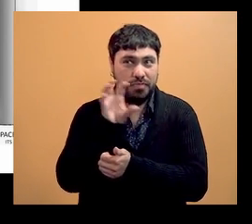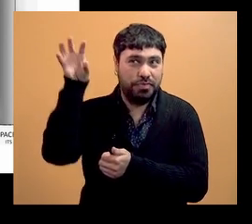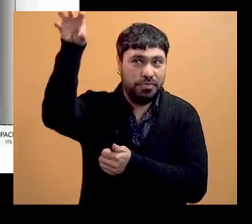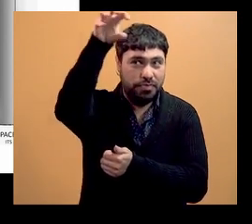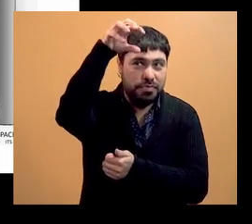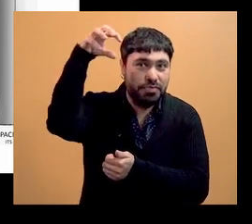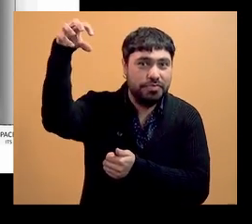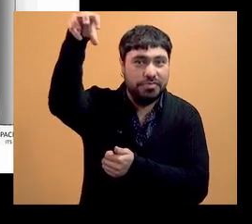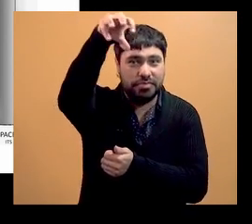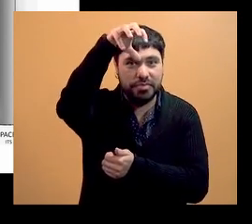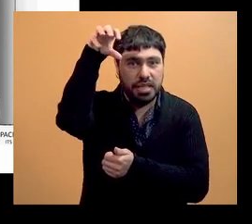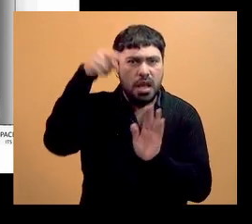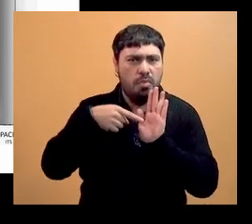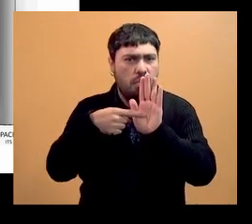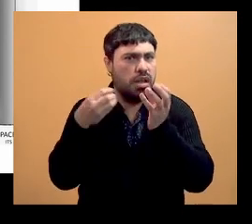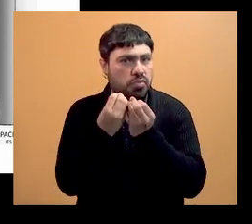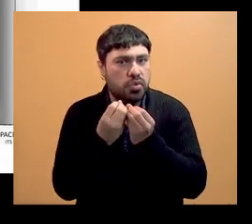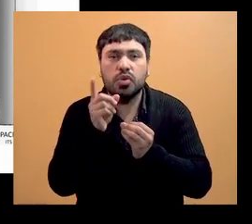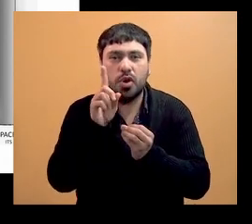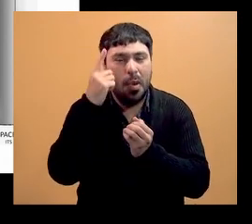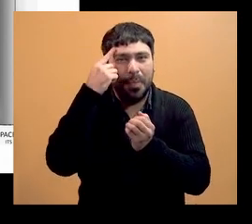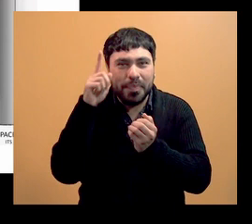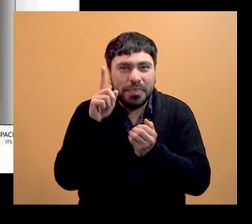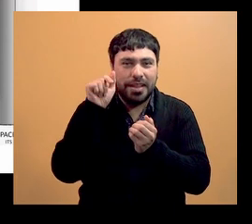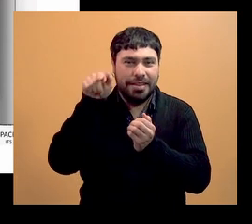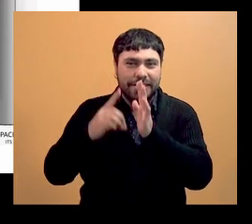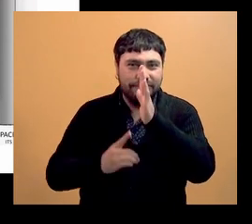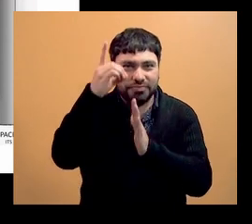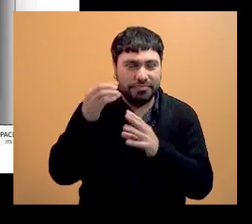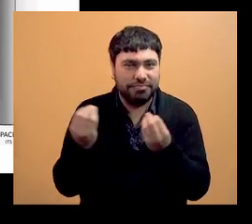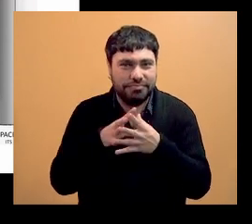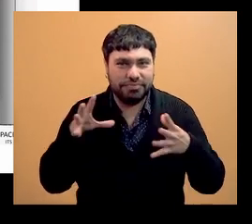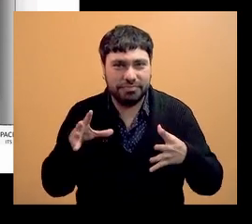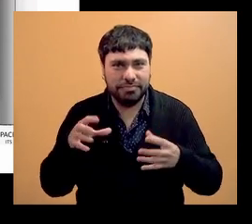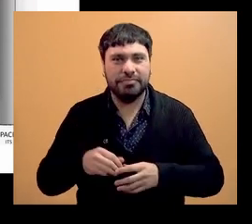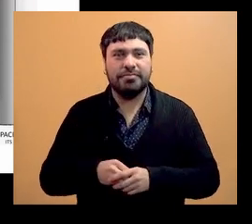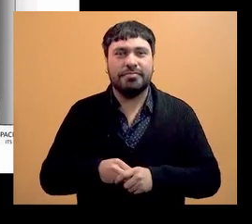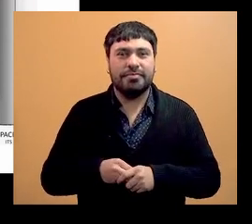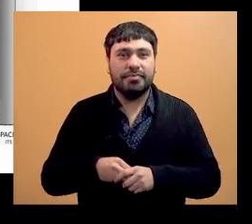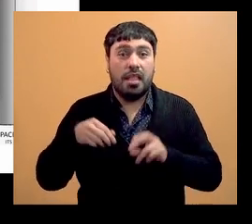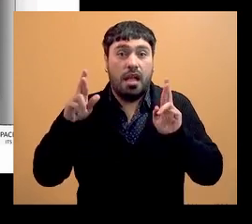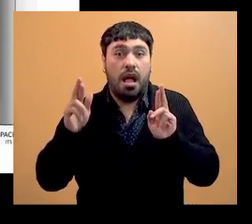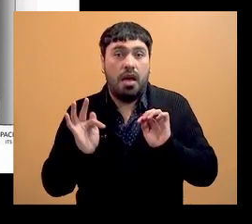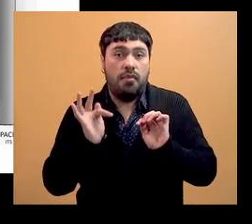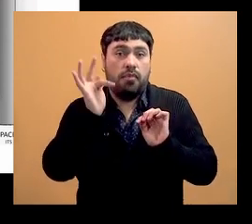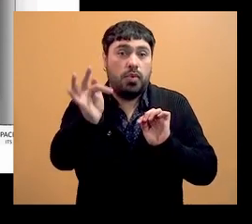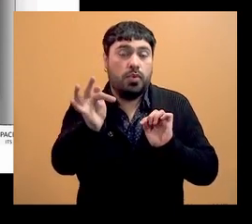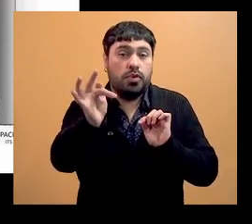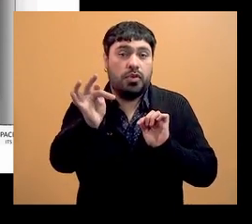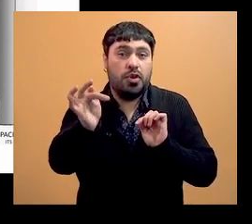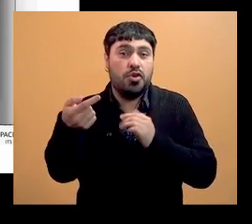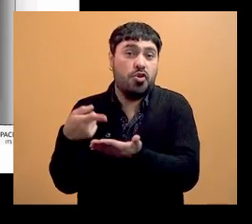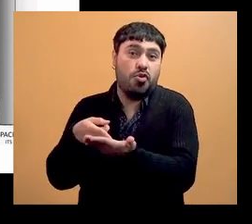haciendo, pero se entiende que están bastante avanzados y que, bueno, en algún momento, en futuro cercano, nos van a mostrar qué están